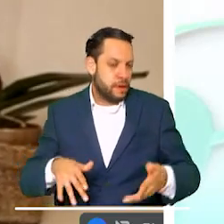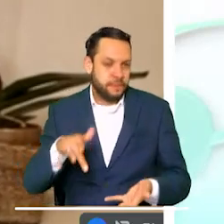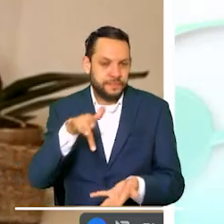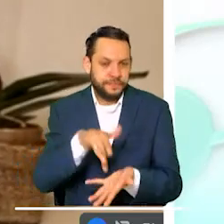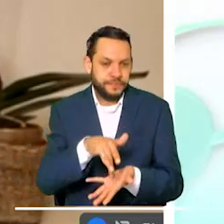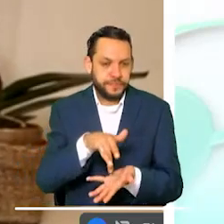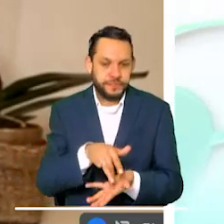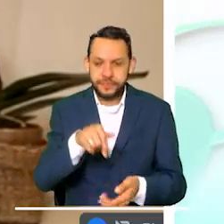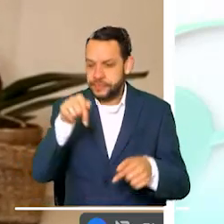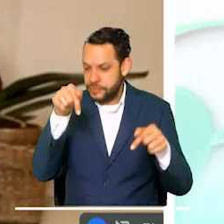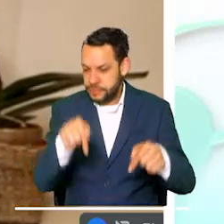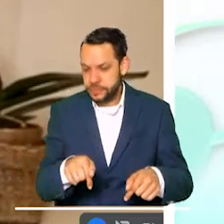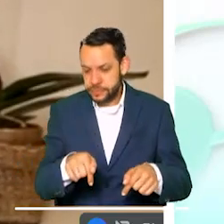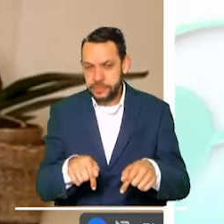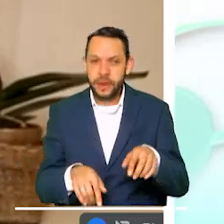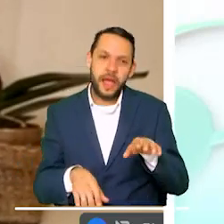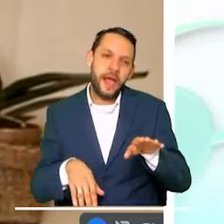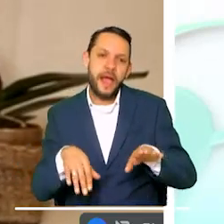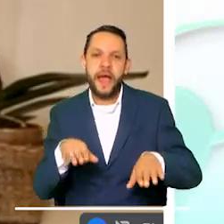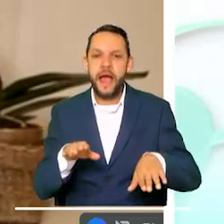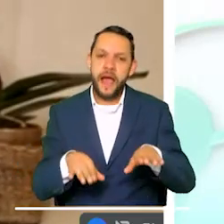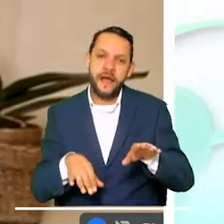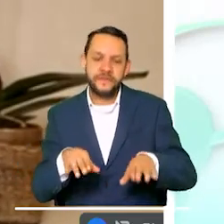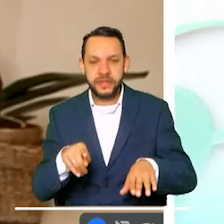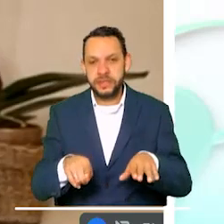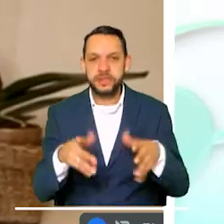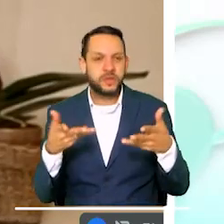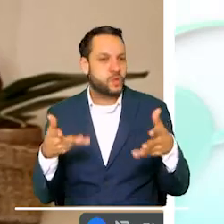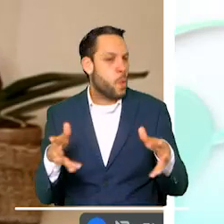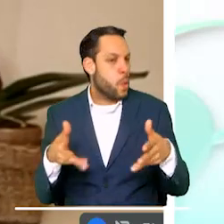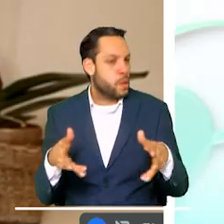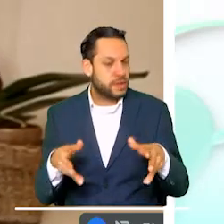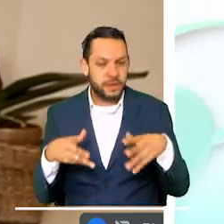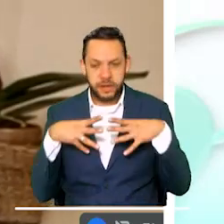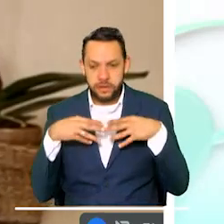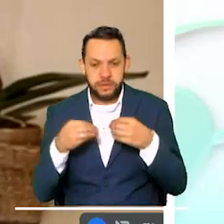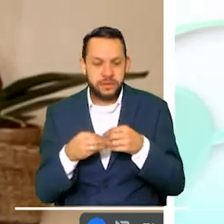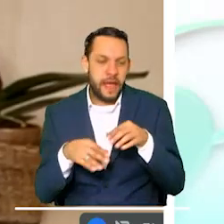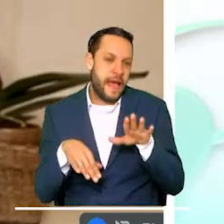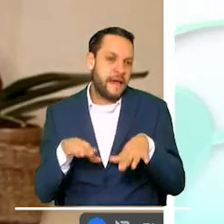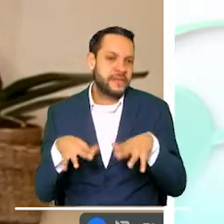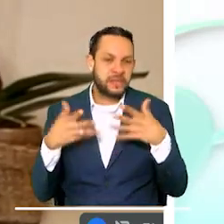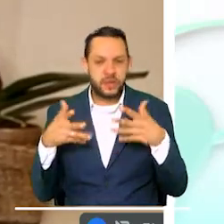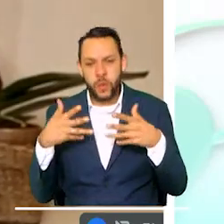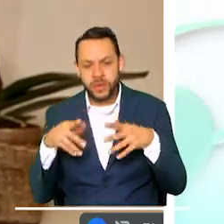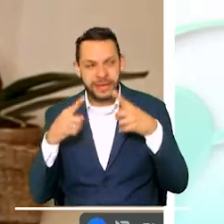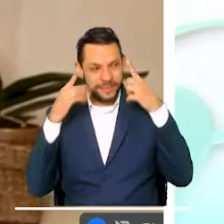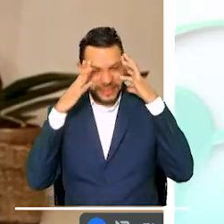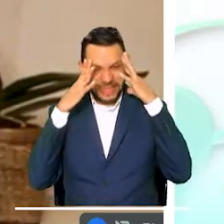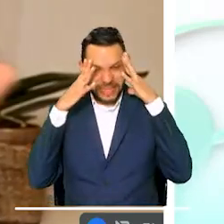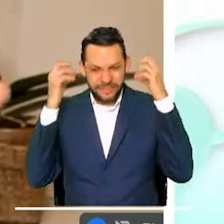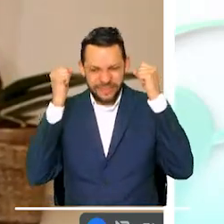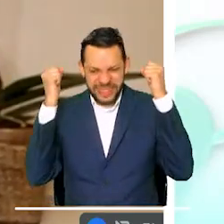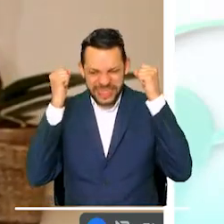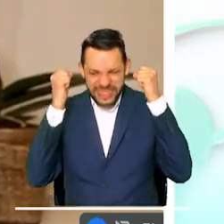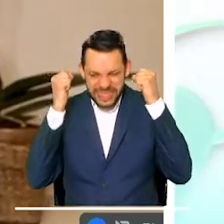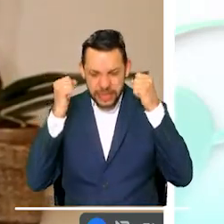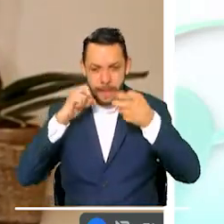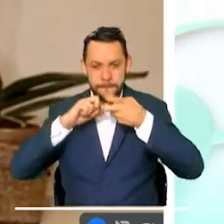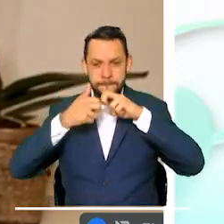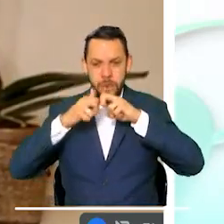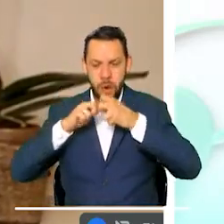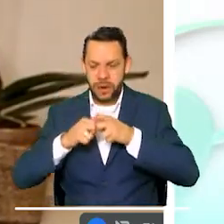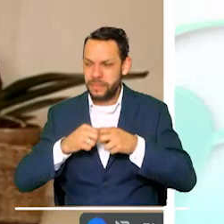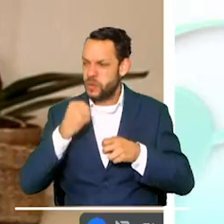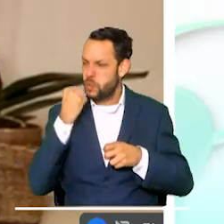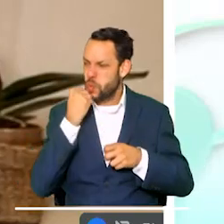donde nos encontramos a veces no es el que queremos, generalmente no es el que queremos. Es el de la ansiedad, es el de la resistencia,